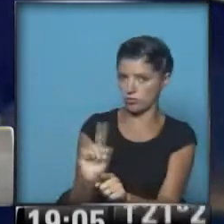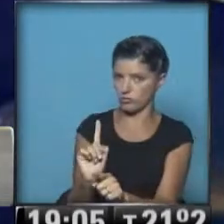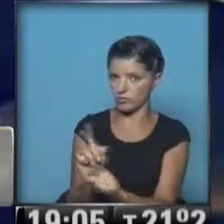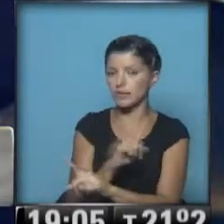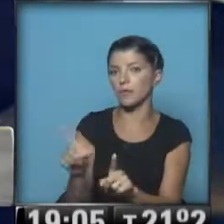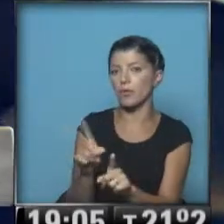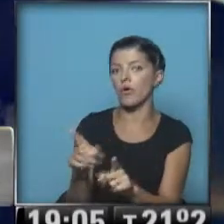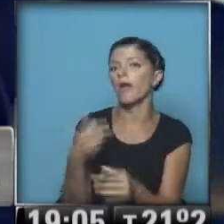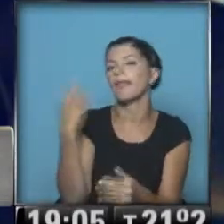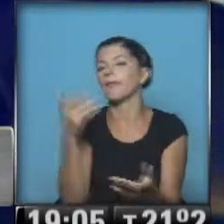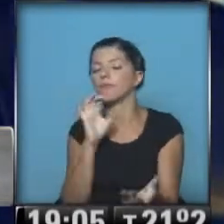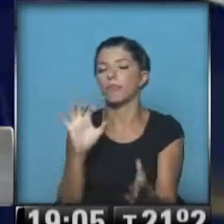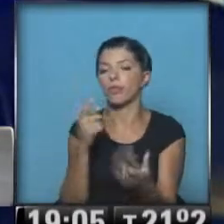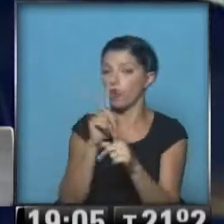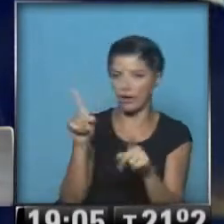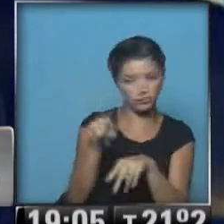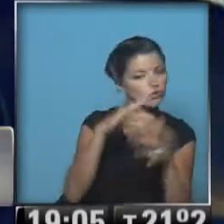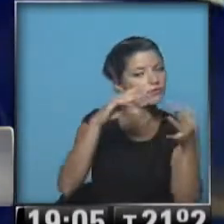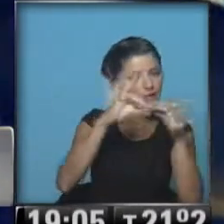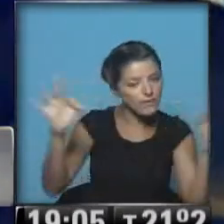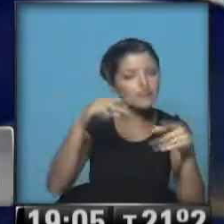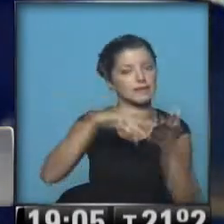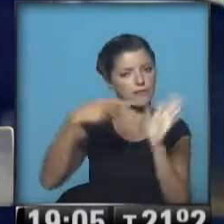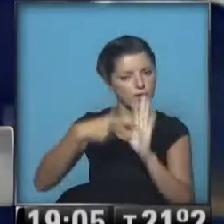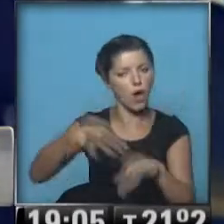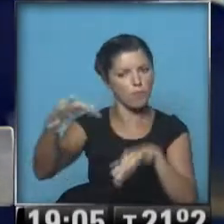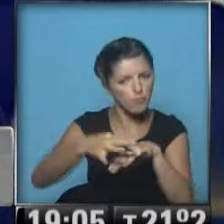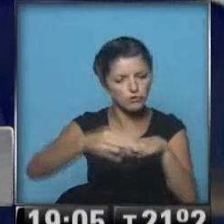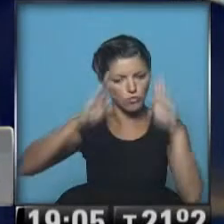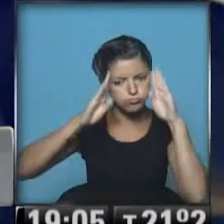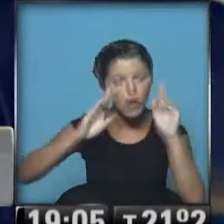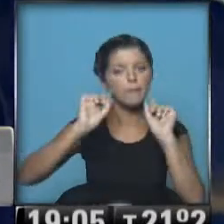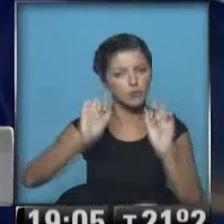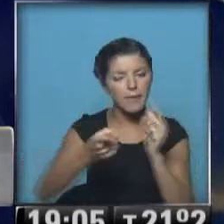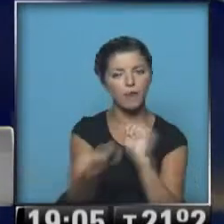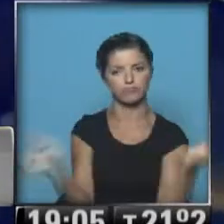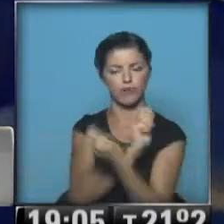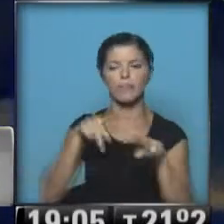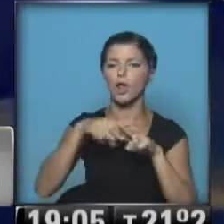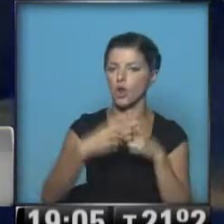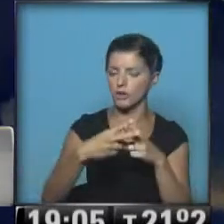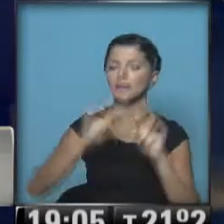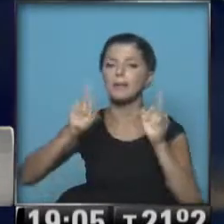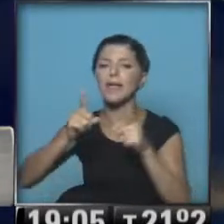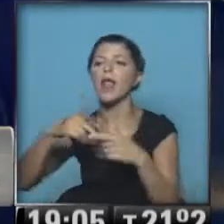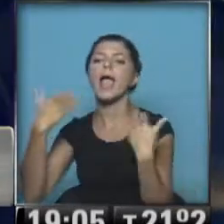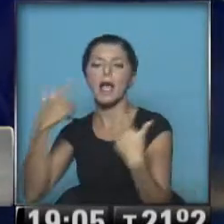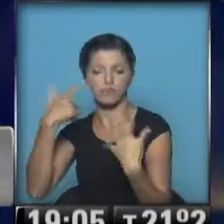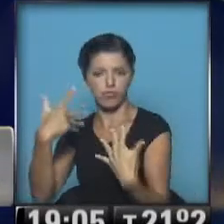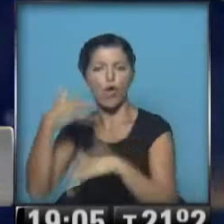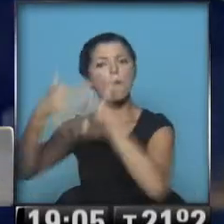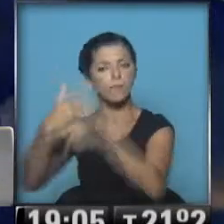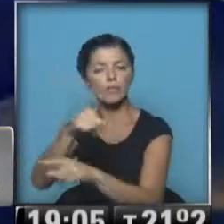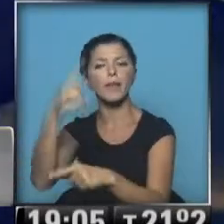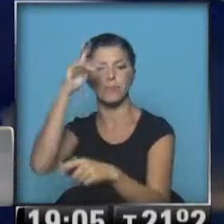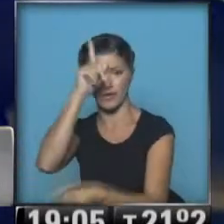punitivo demagógico. Es compromiso, es vocación, pero por sobre todas las cosas, renovación tecnológica, capacidad a la Policía Federal,